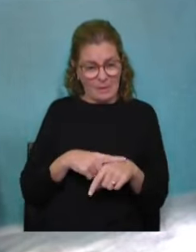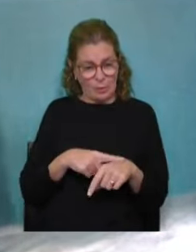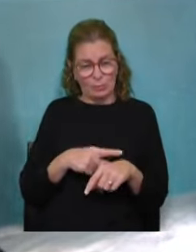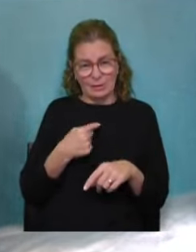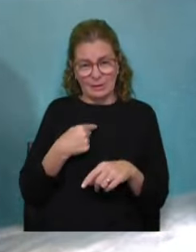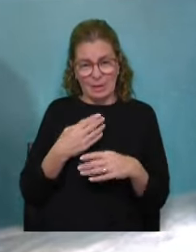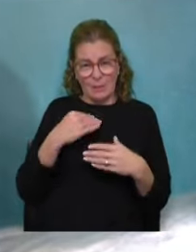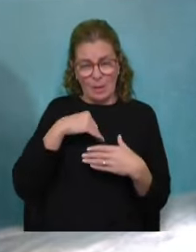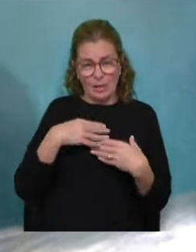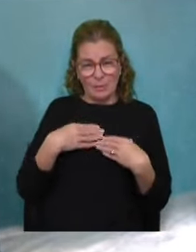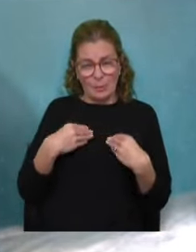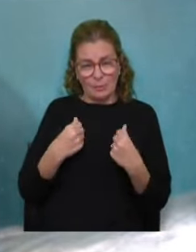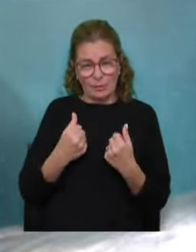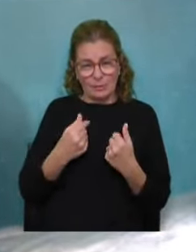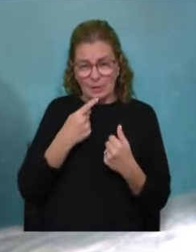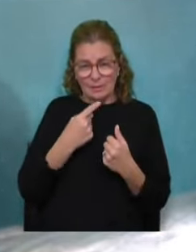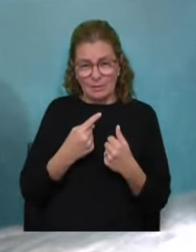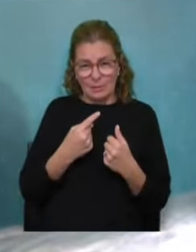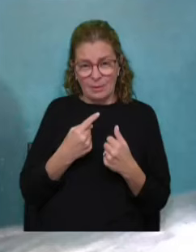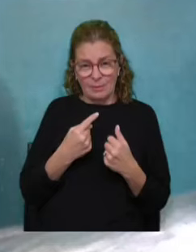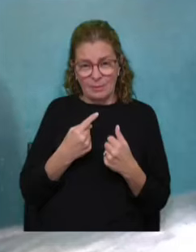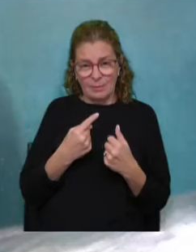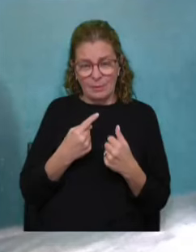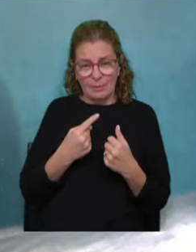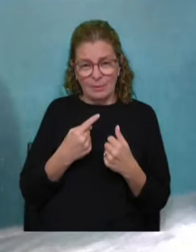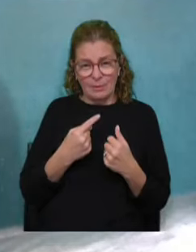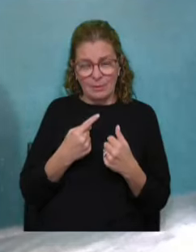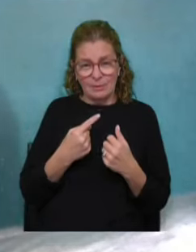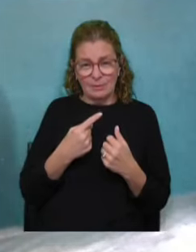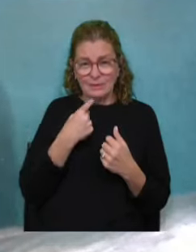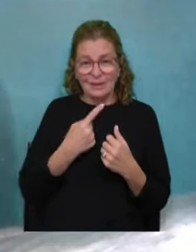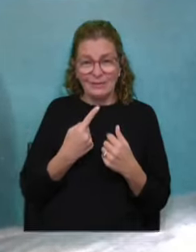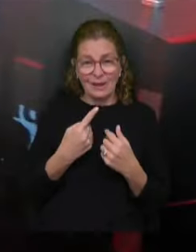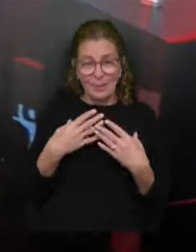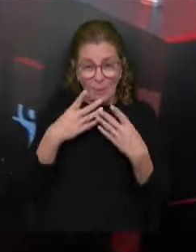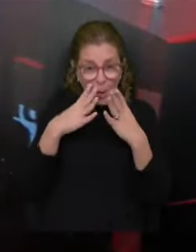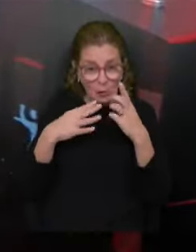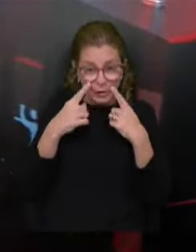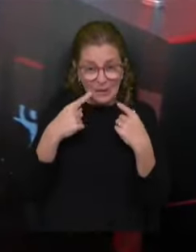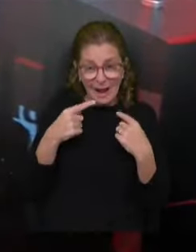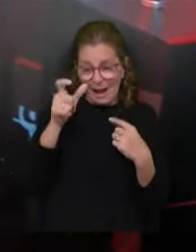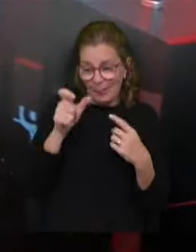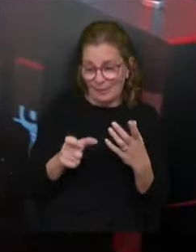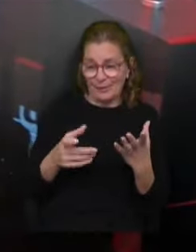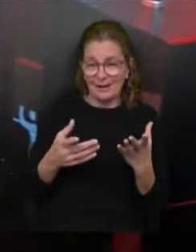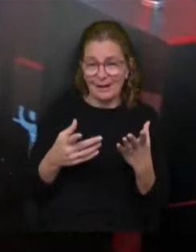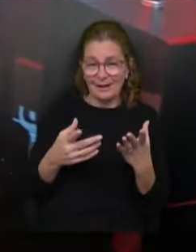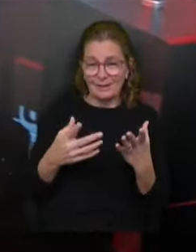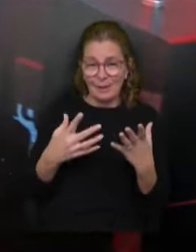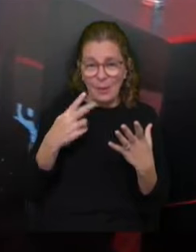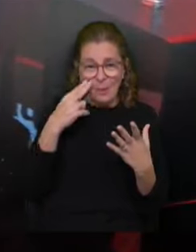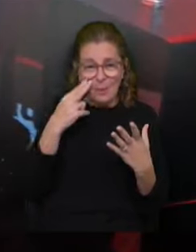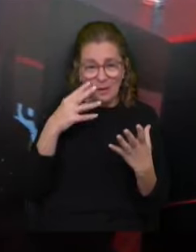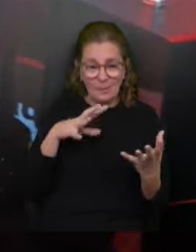se emocionaba con cosas que decía, pero se emocionaba demasiado, ni siquiera servía que se emocionara tanto para el personaje. Claro, claro. Y tenía un conflicto